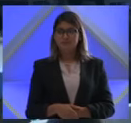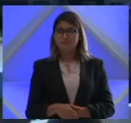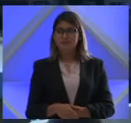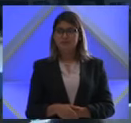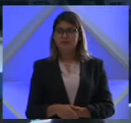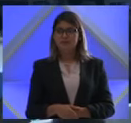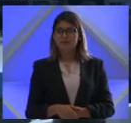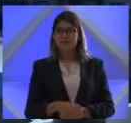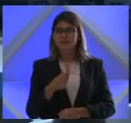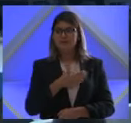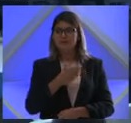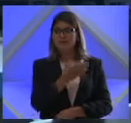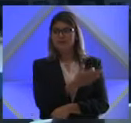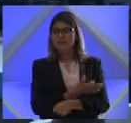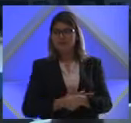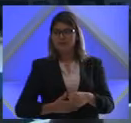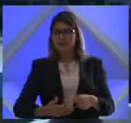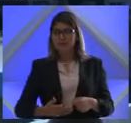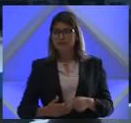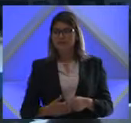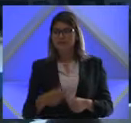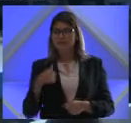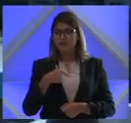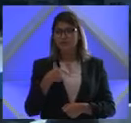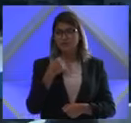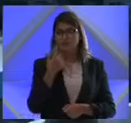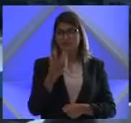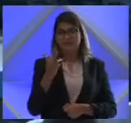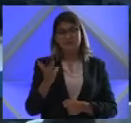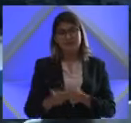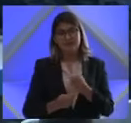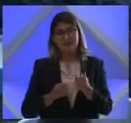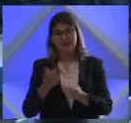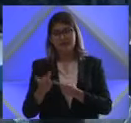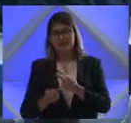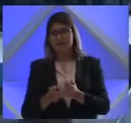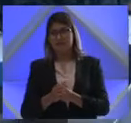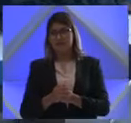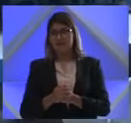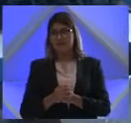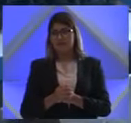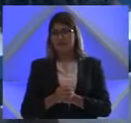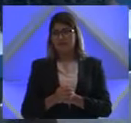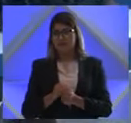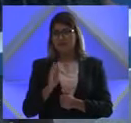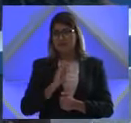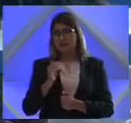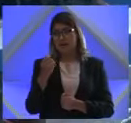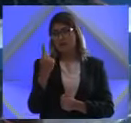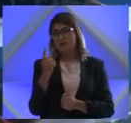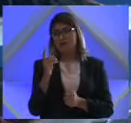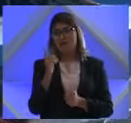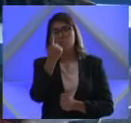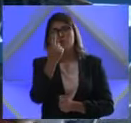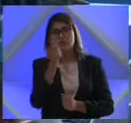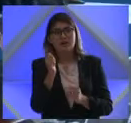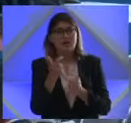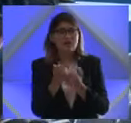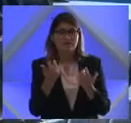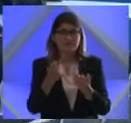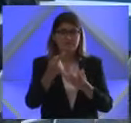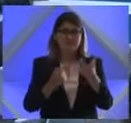buenas tardes tengo algunas preguntas a ver si se puede contestar algunas de ellas por lo menos es